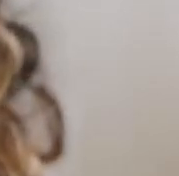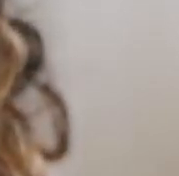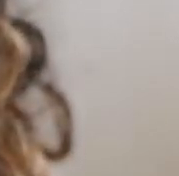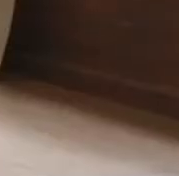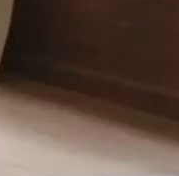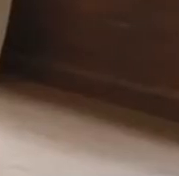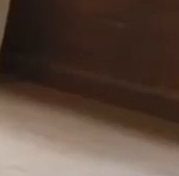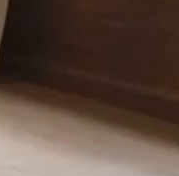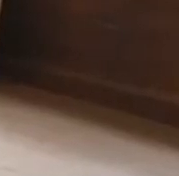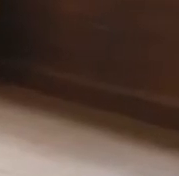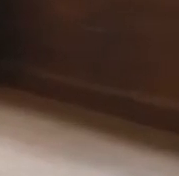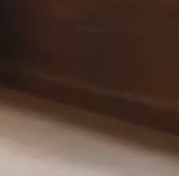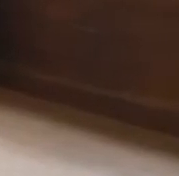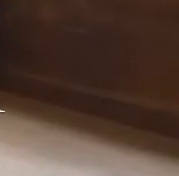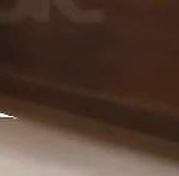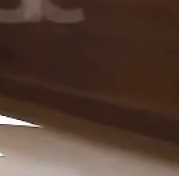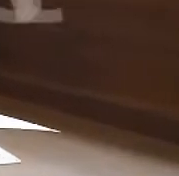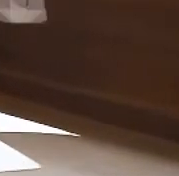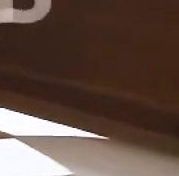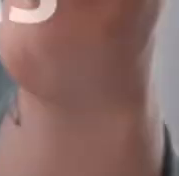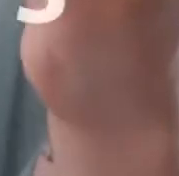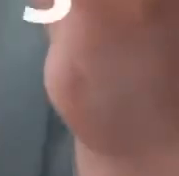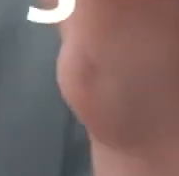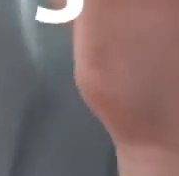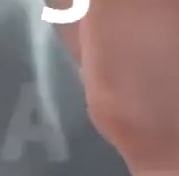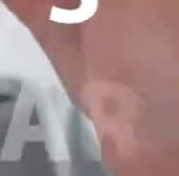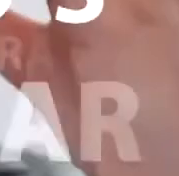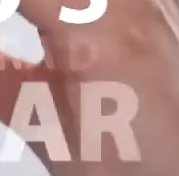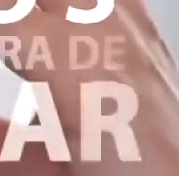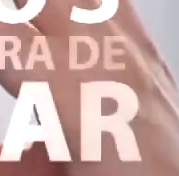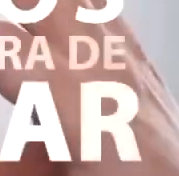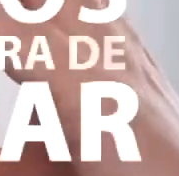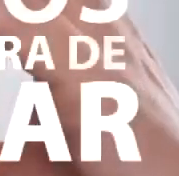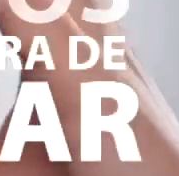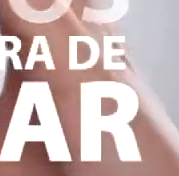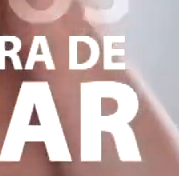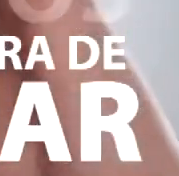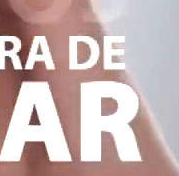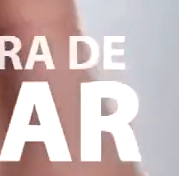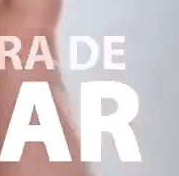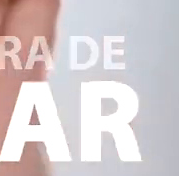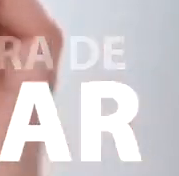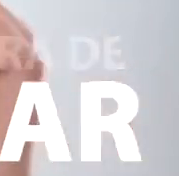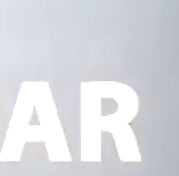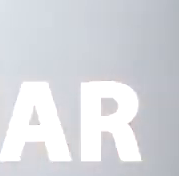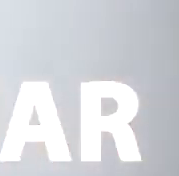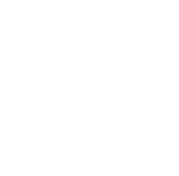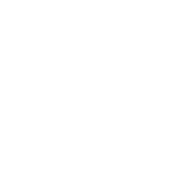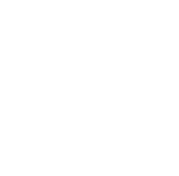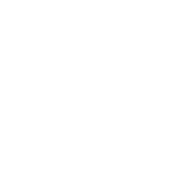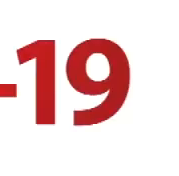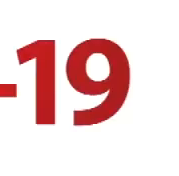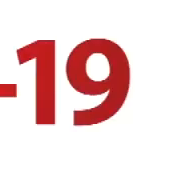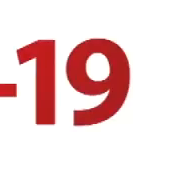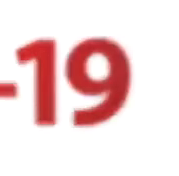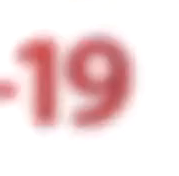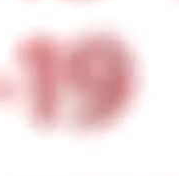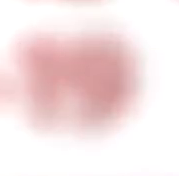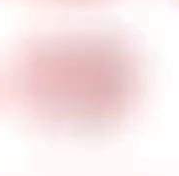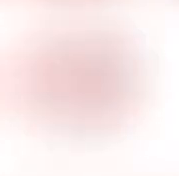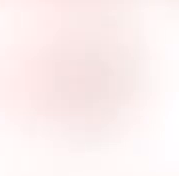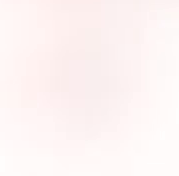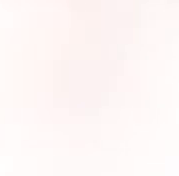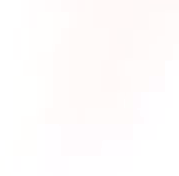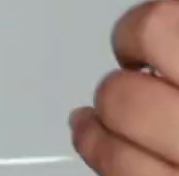salud y la de los tuyos, cambiemos nuestra manera de actuar. Para que el COVID-19